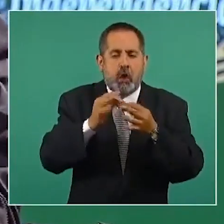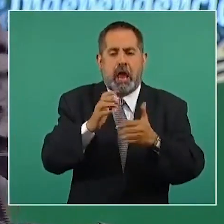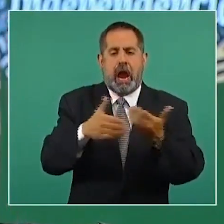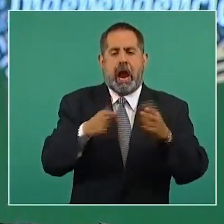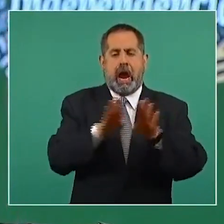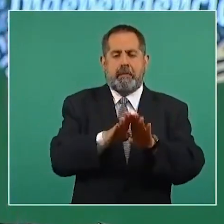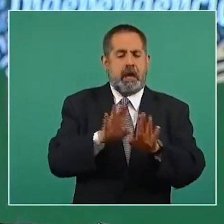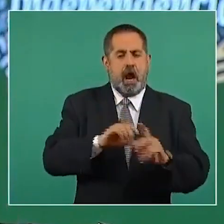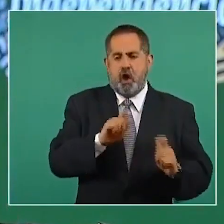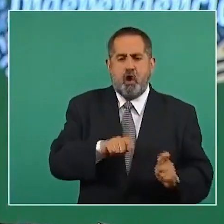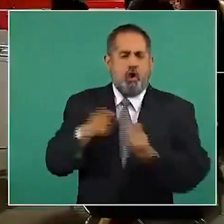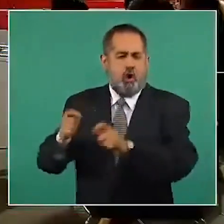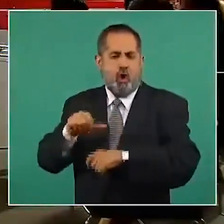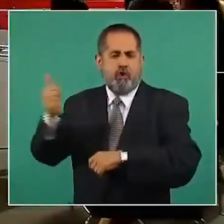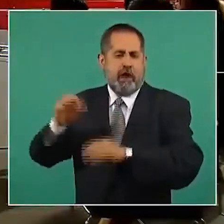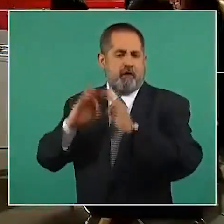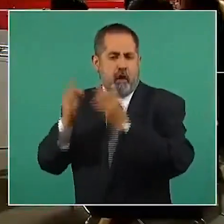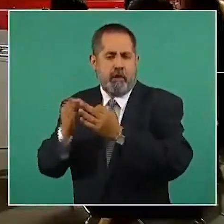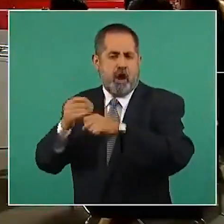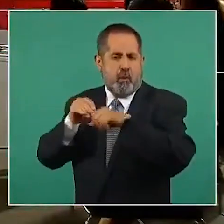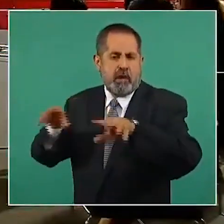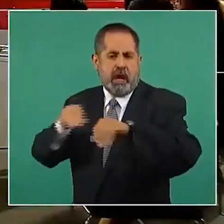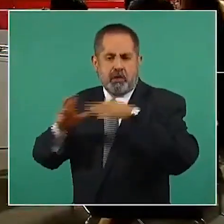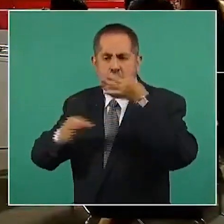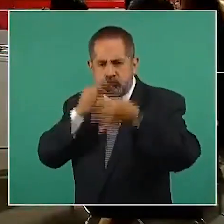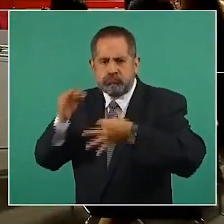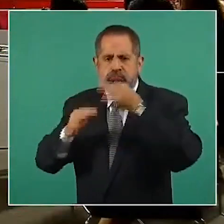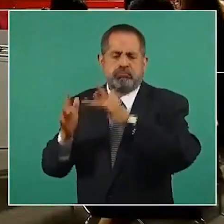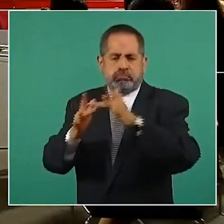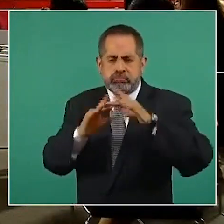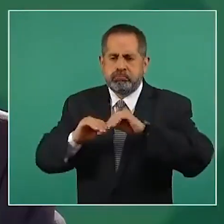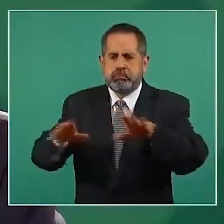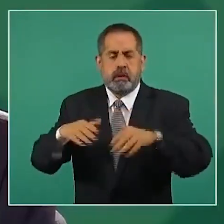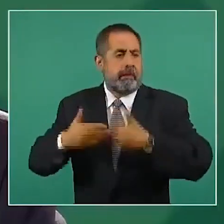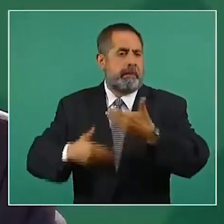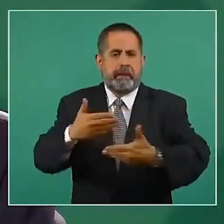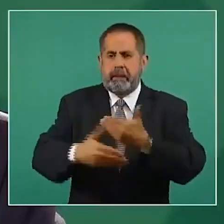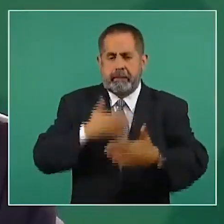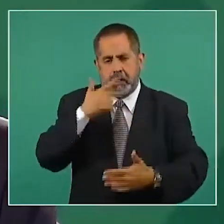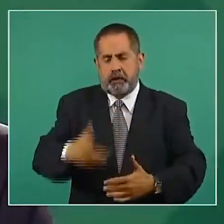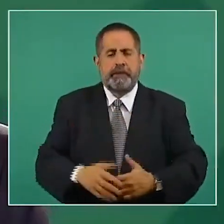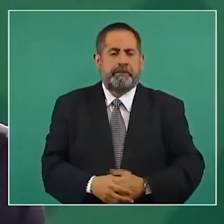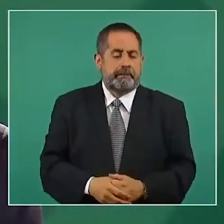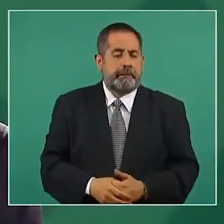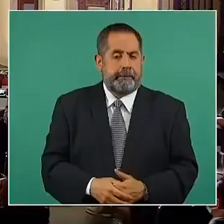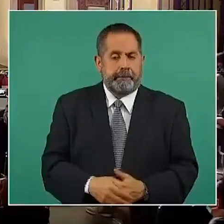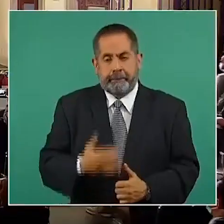dar apertura a otras modalidades de comunicación que nos permitan adaptarnos a las circunstancias.